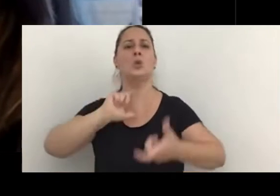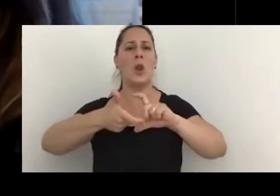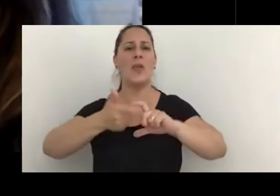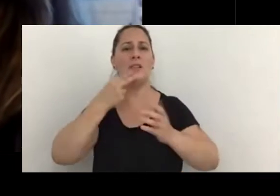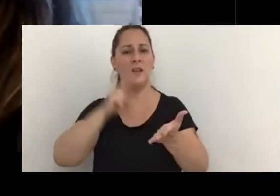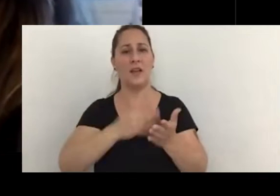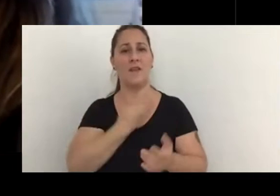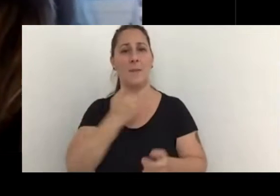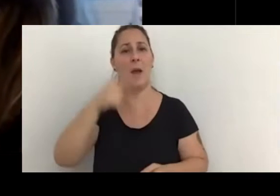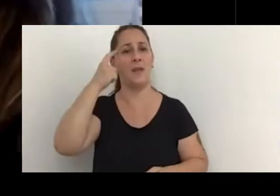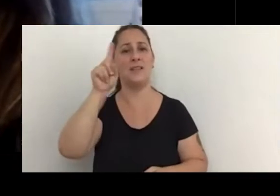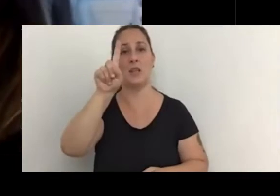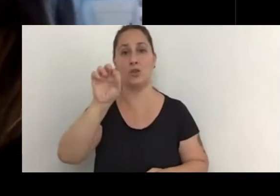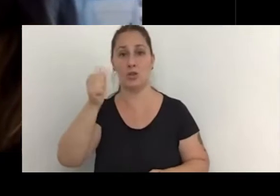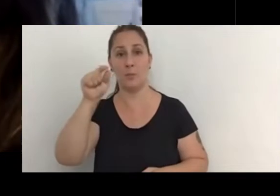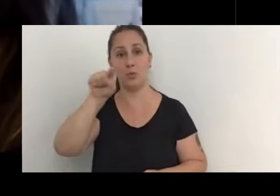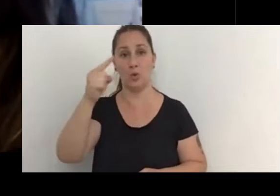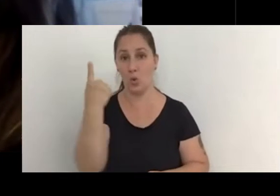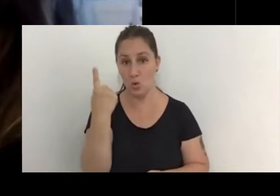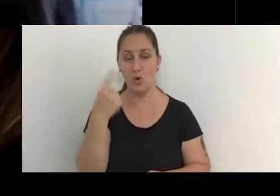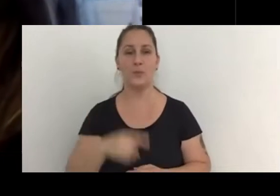Aprender 106.1 MHz,